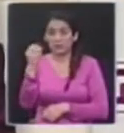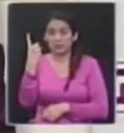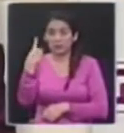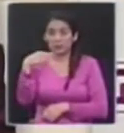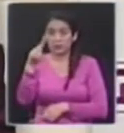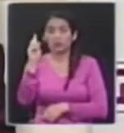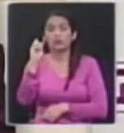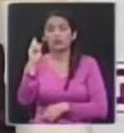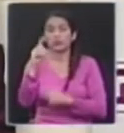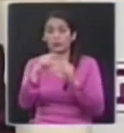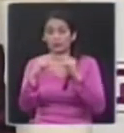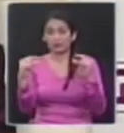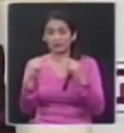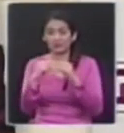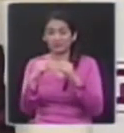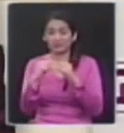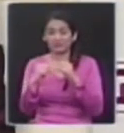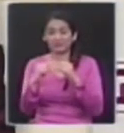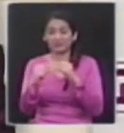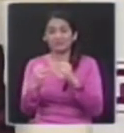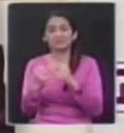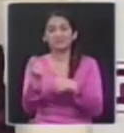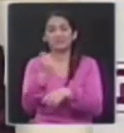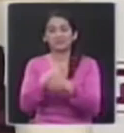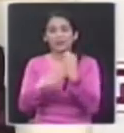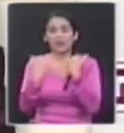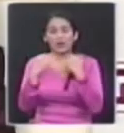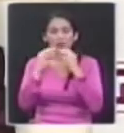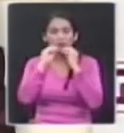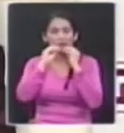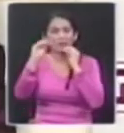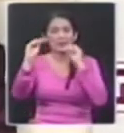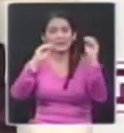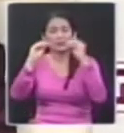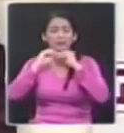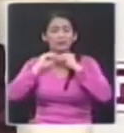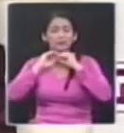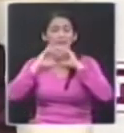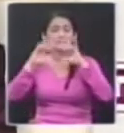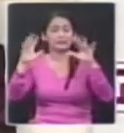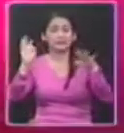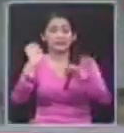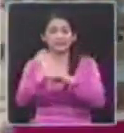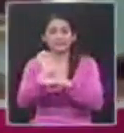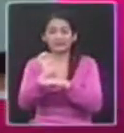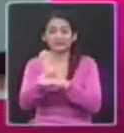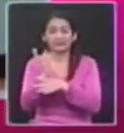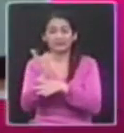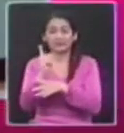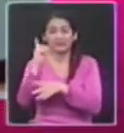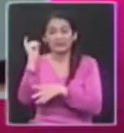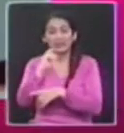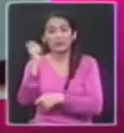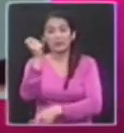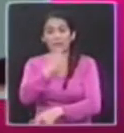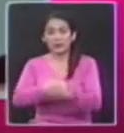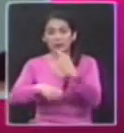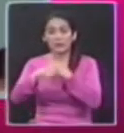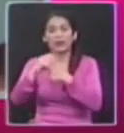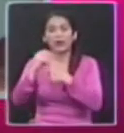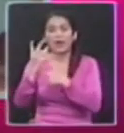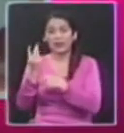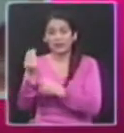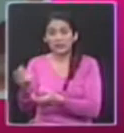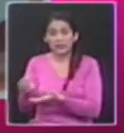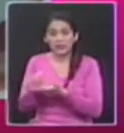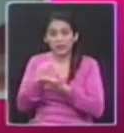eso necesitamos que todo el Ecuador se entere de nuestra causa, se una a nuestra causa y podamos construir la escuela lo más pronto posible. Ahora, del